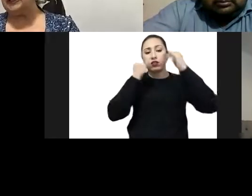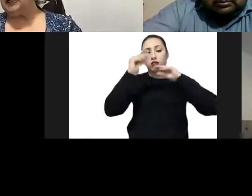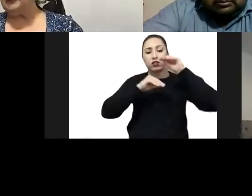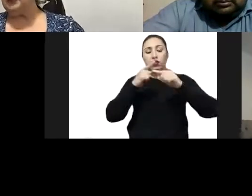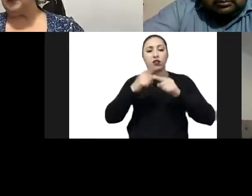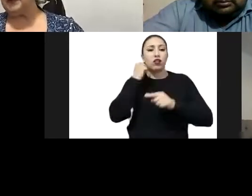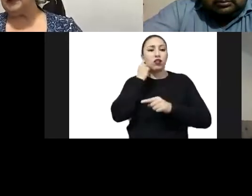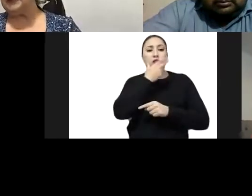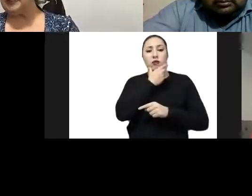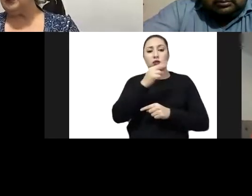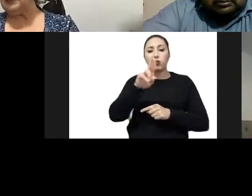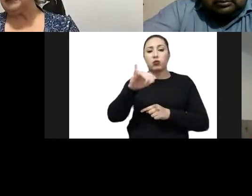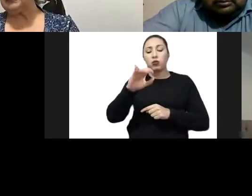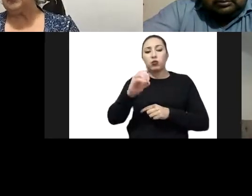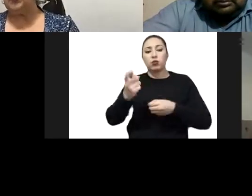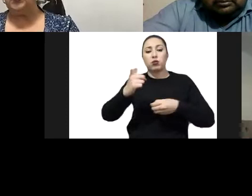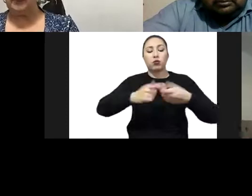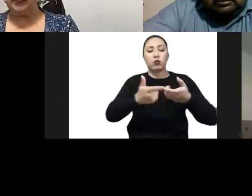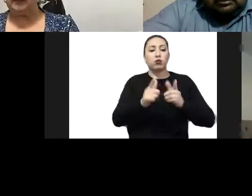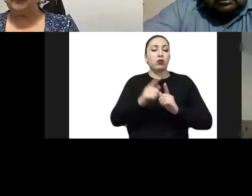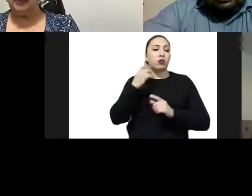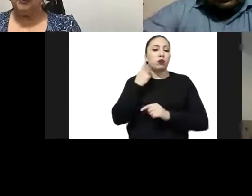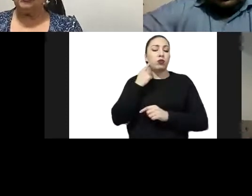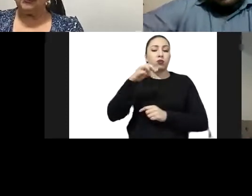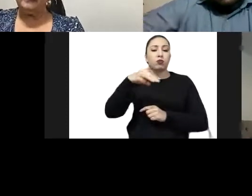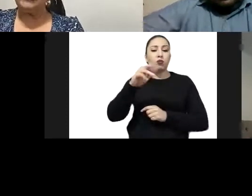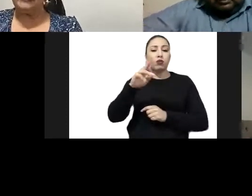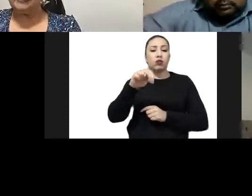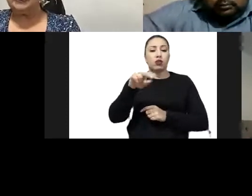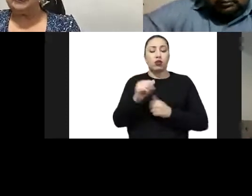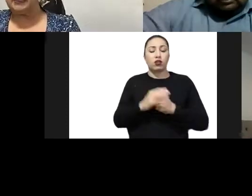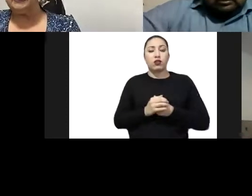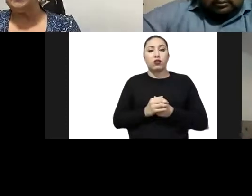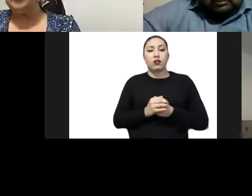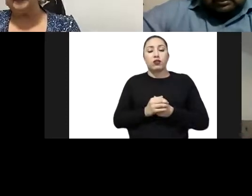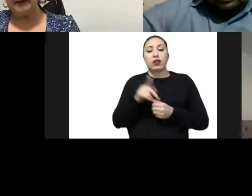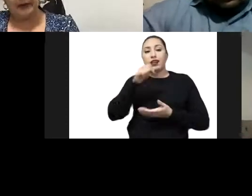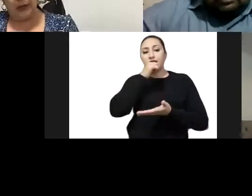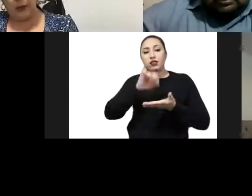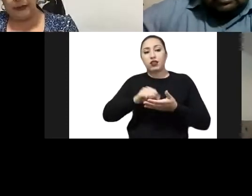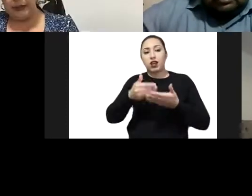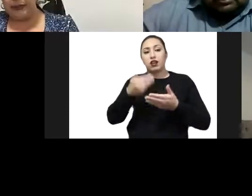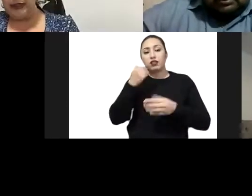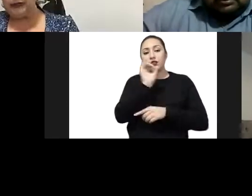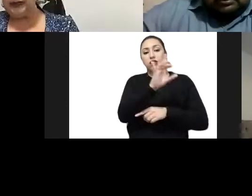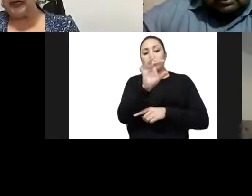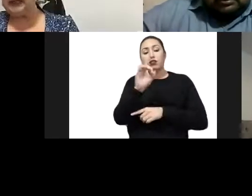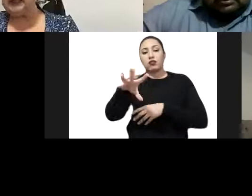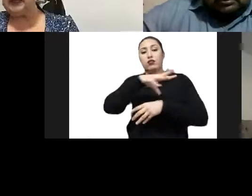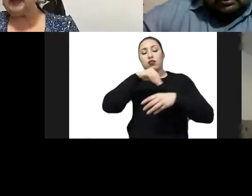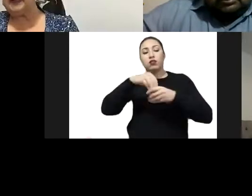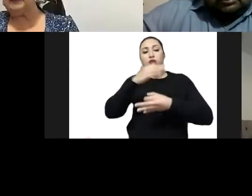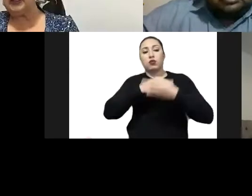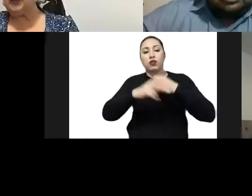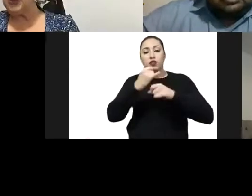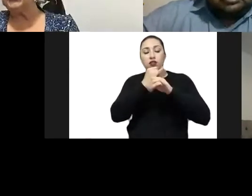Aldarán del Grupo Parlamentario del Partido Morena. Toda vez que la secretaria técnica de esta comisión hizo entrega del